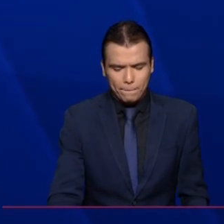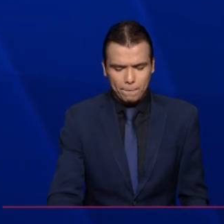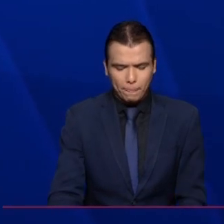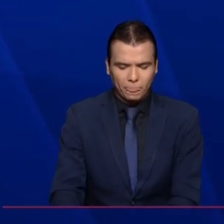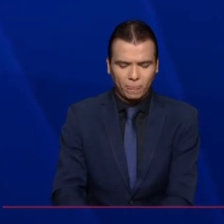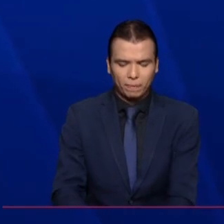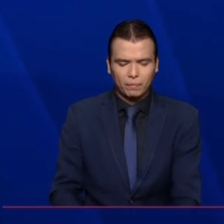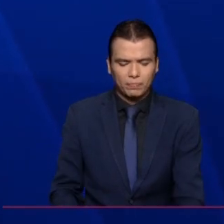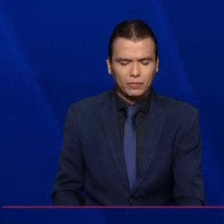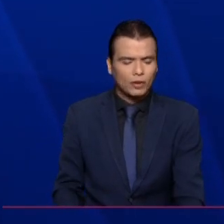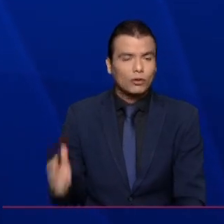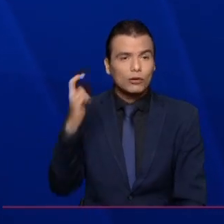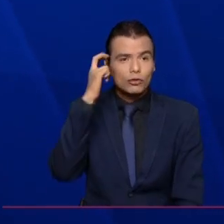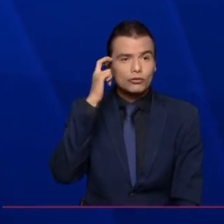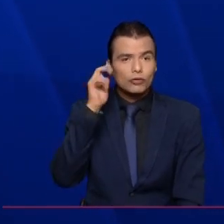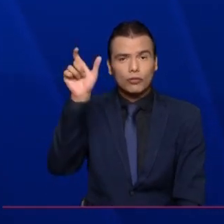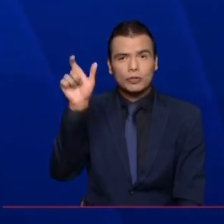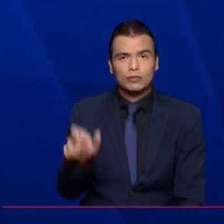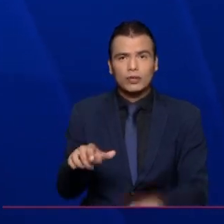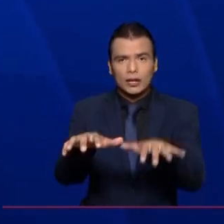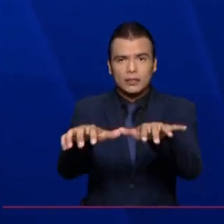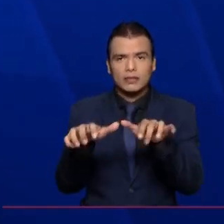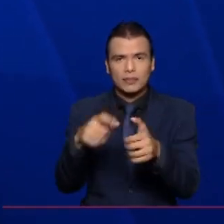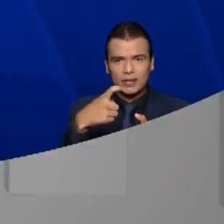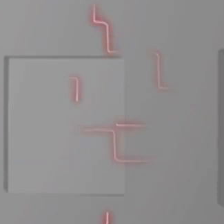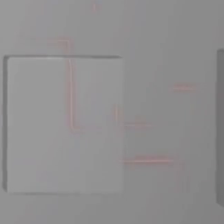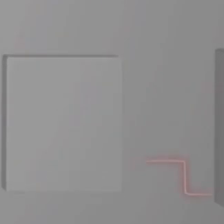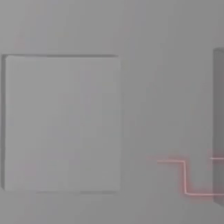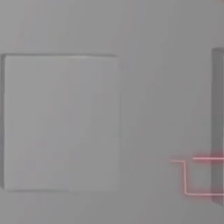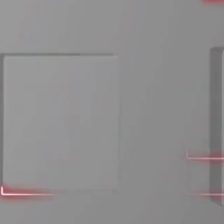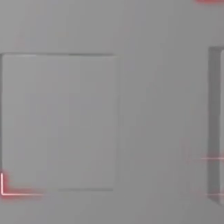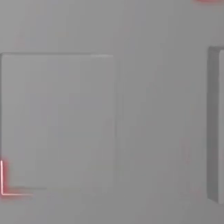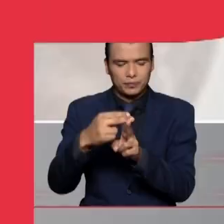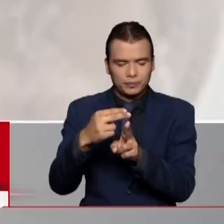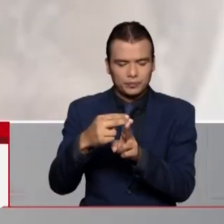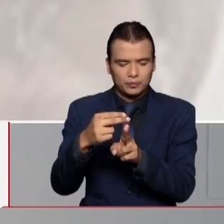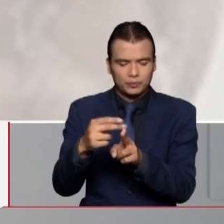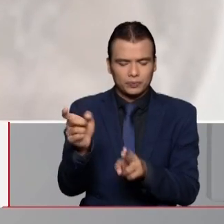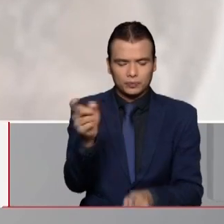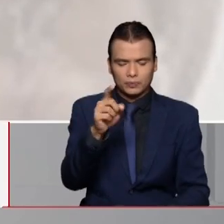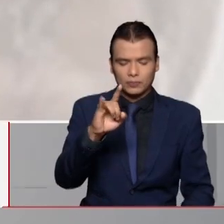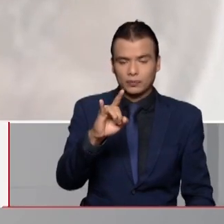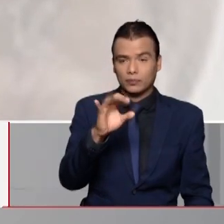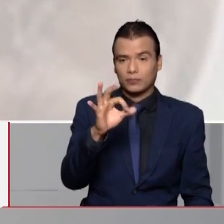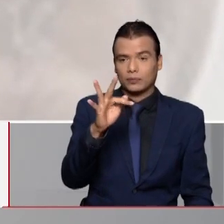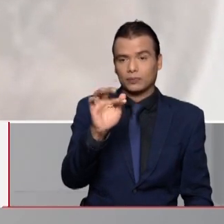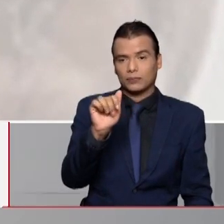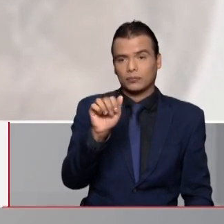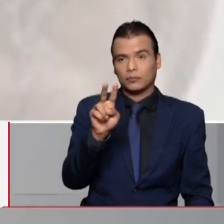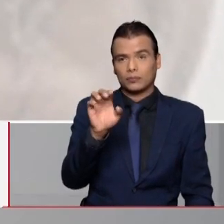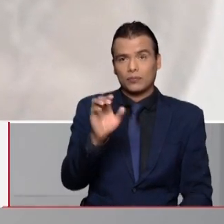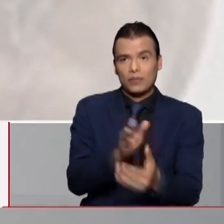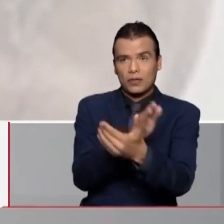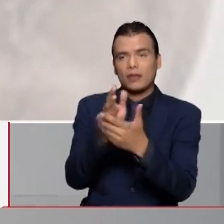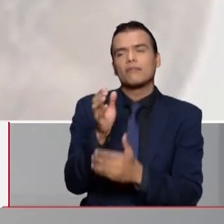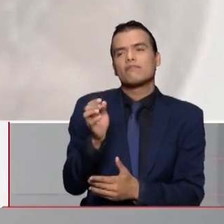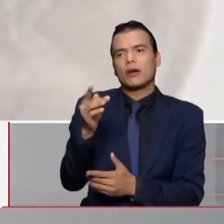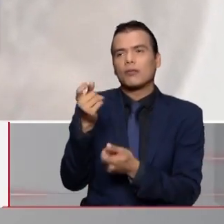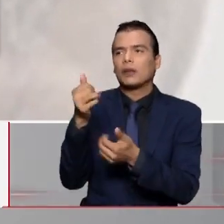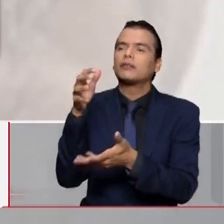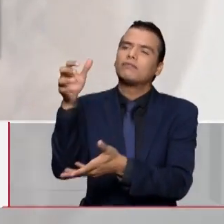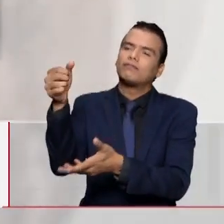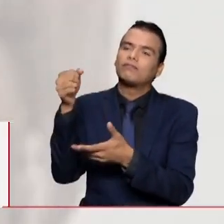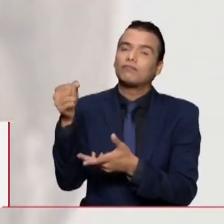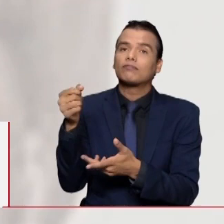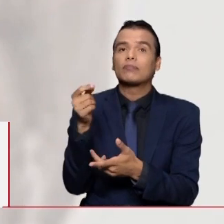El diputado del Chocó, Gonzalo Copete, fue blanco de un atentado en las últimas horas en Quibdó. La víctima salió de una entidad bancaria y cuando